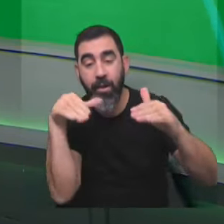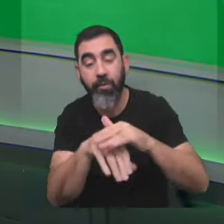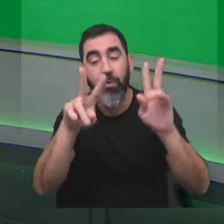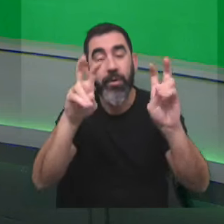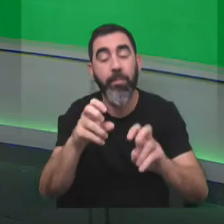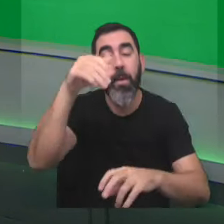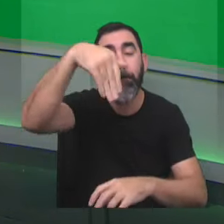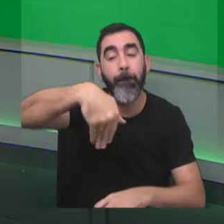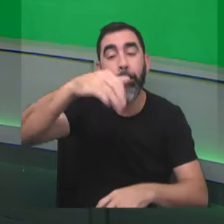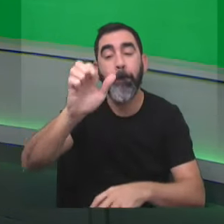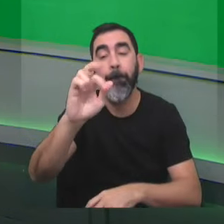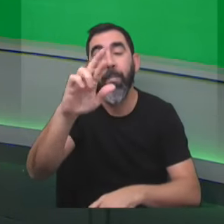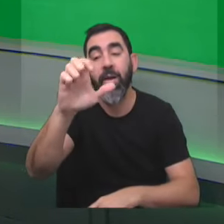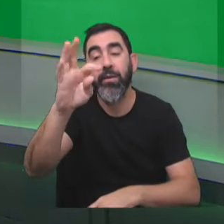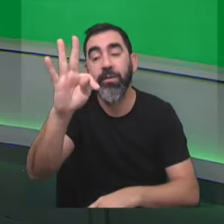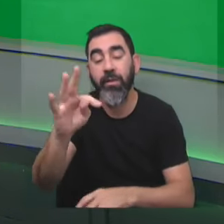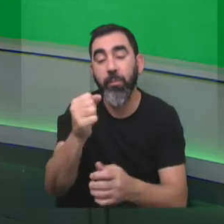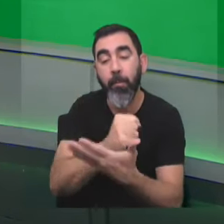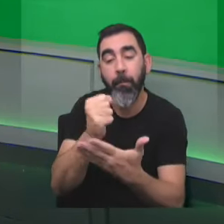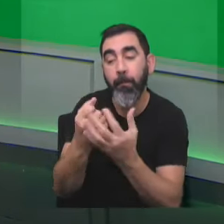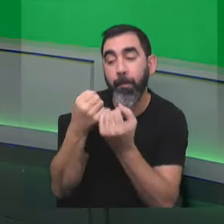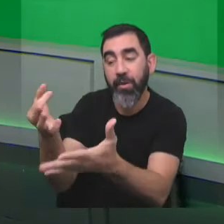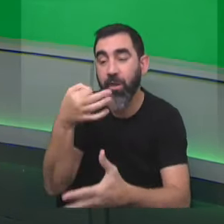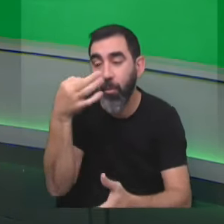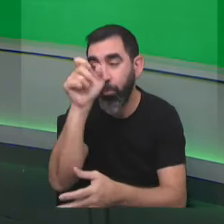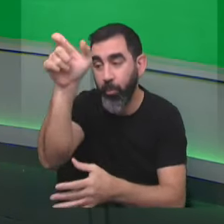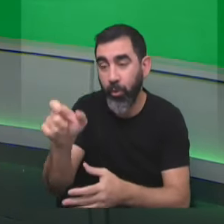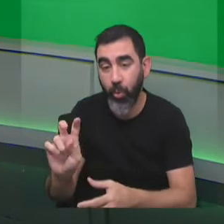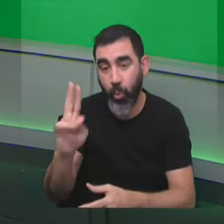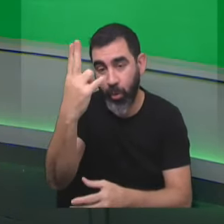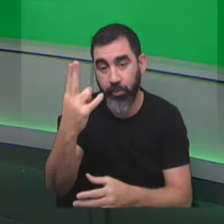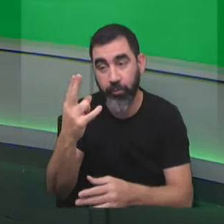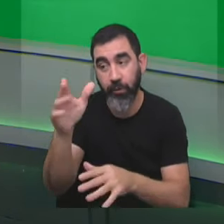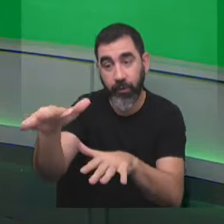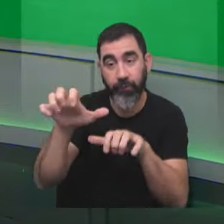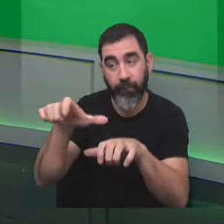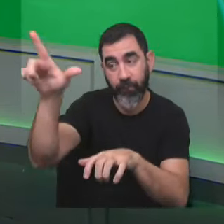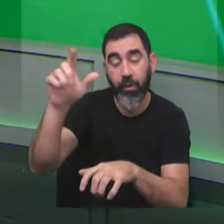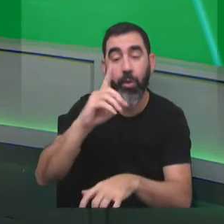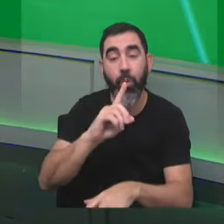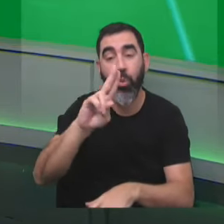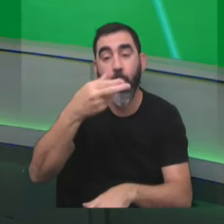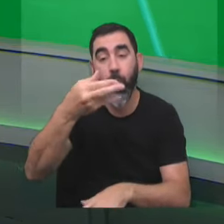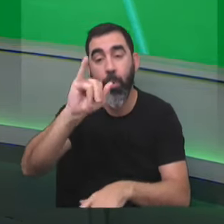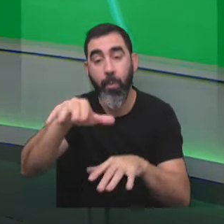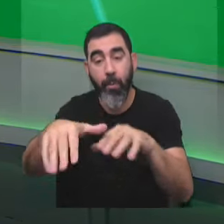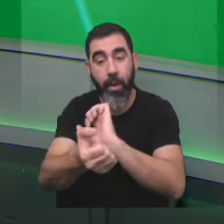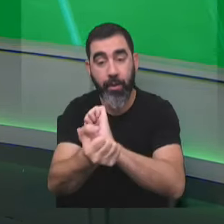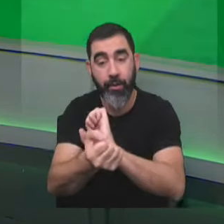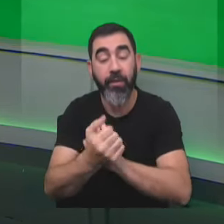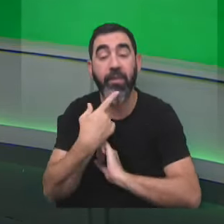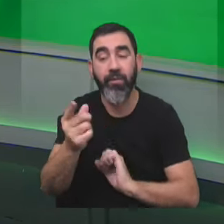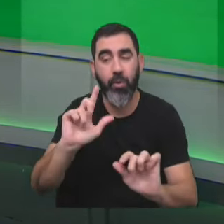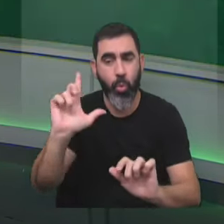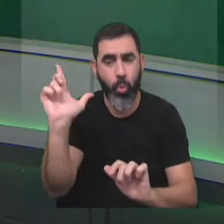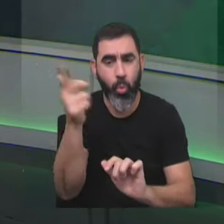marset vinculada a la entrega del pasaporte al narcotraficante uruguayo mientras Estaba preso en Dubai fiscal Machado entendió que